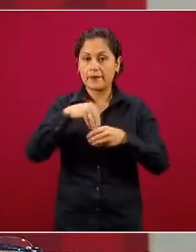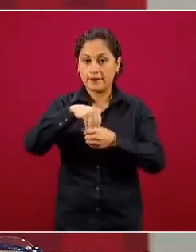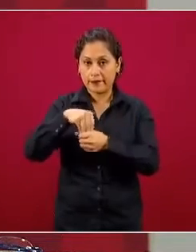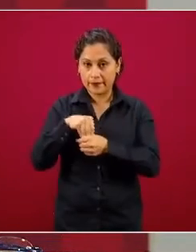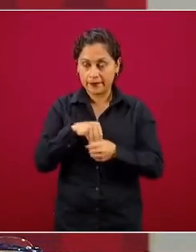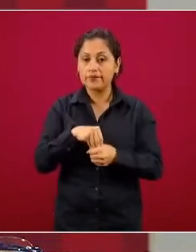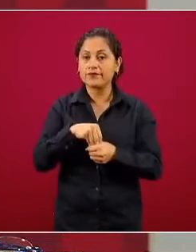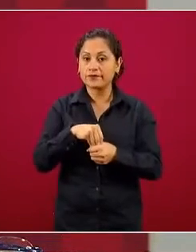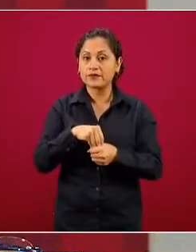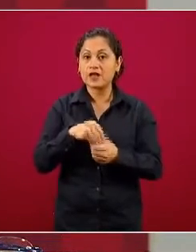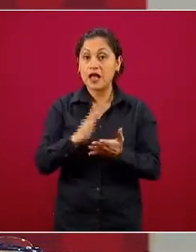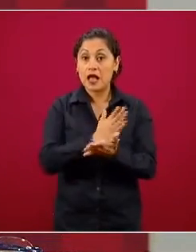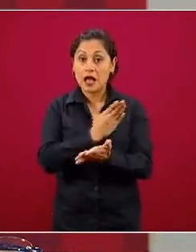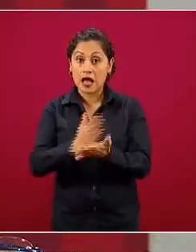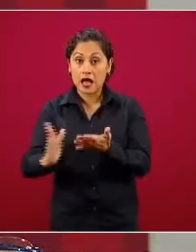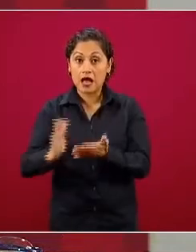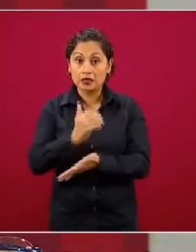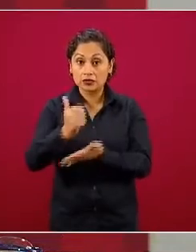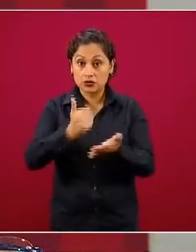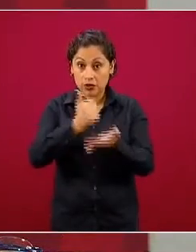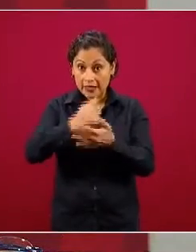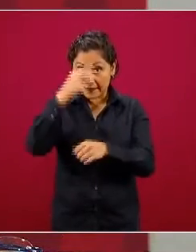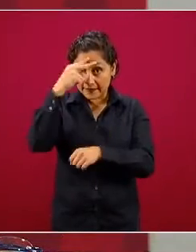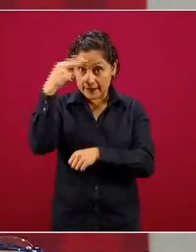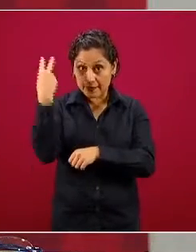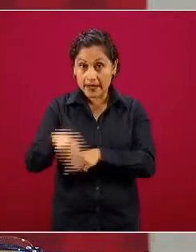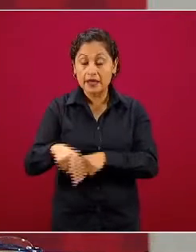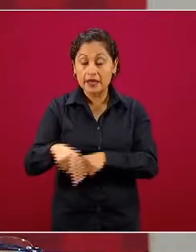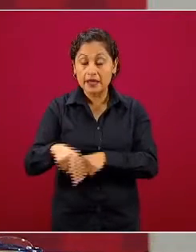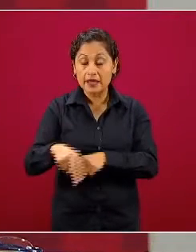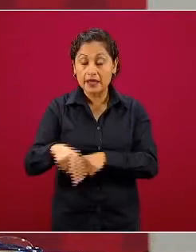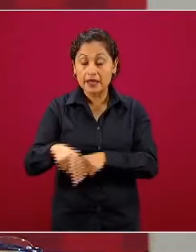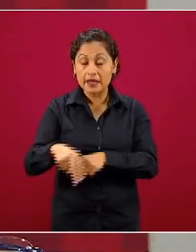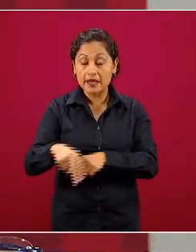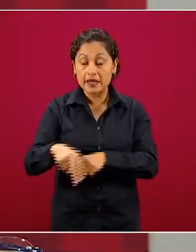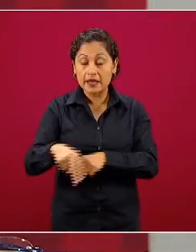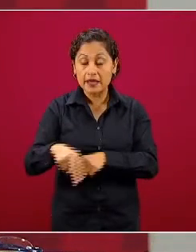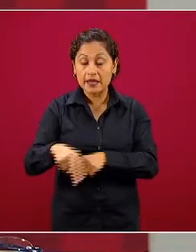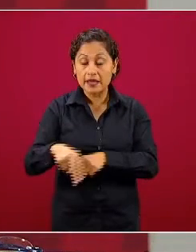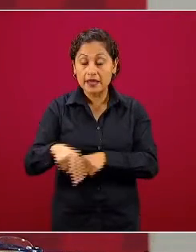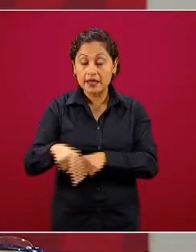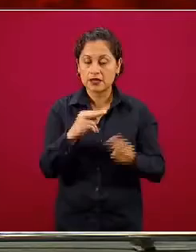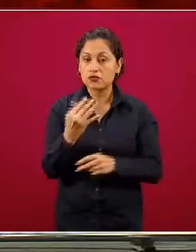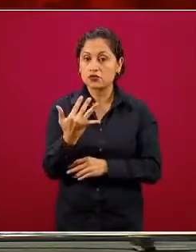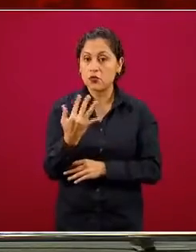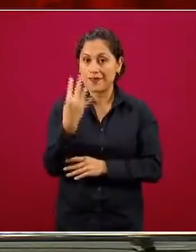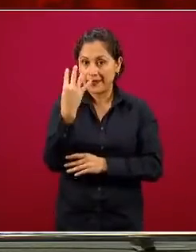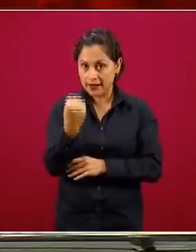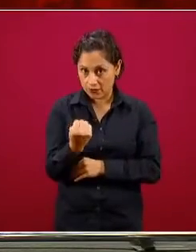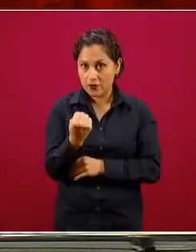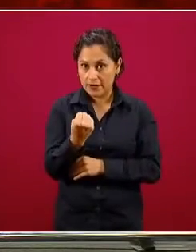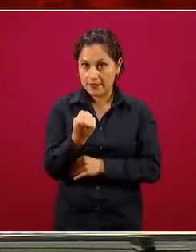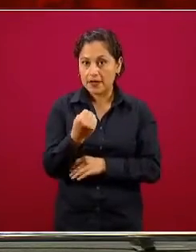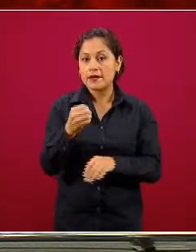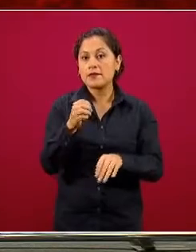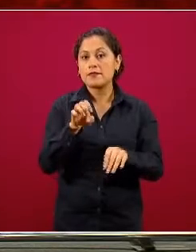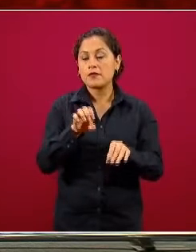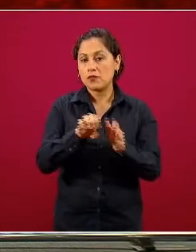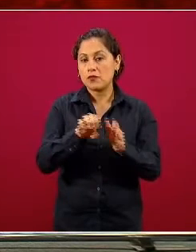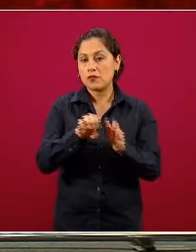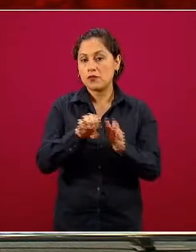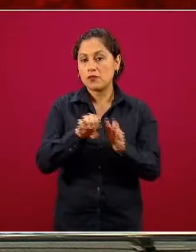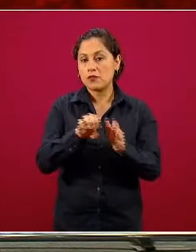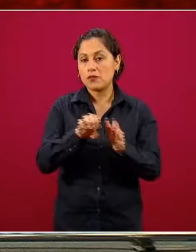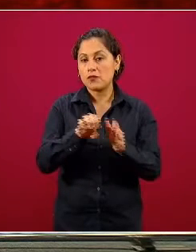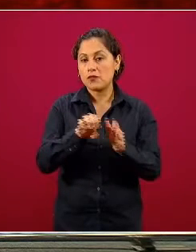manera aislada la Ciudad de México de todos los municipios que la rodean, 59 municipios en el caso del Estado de México,